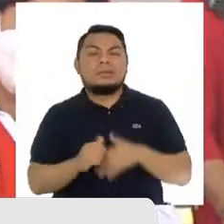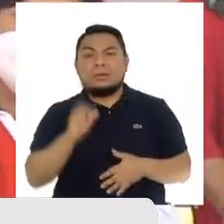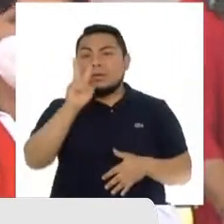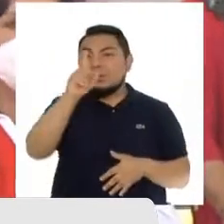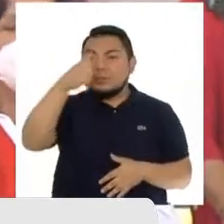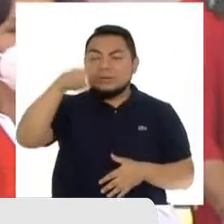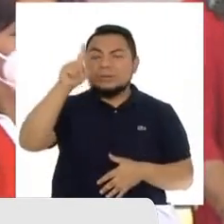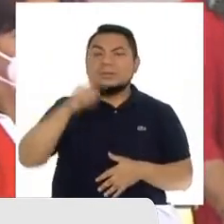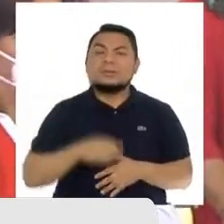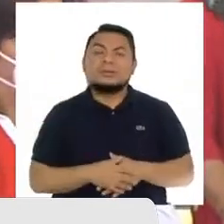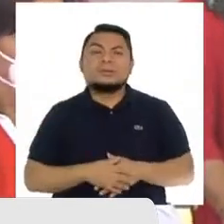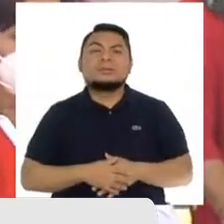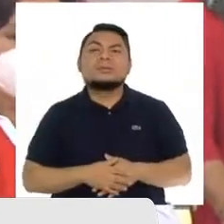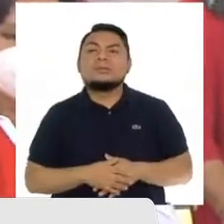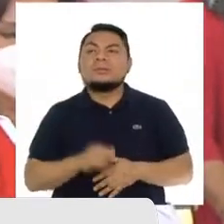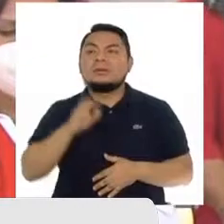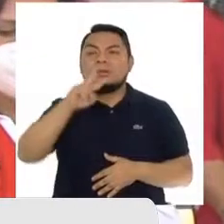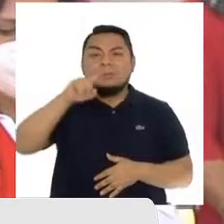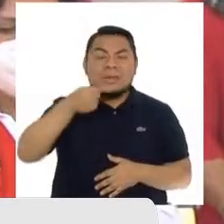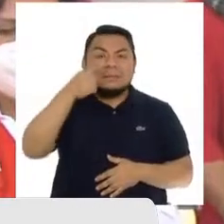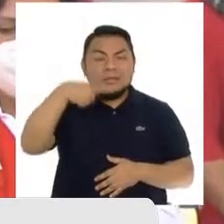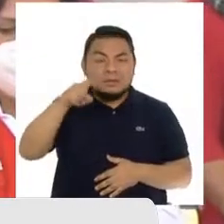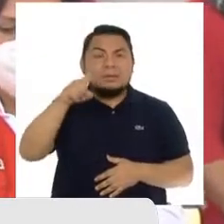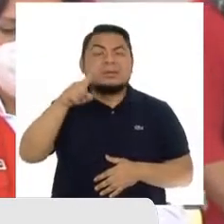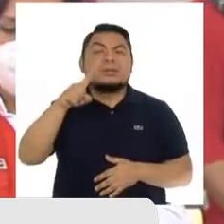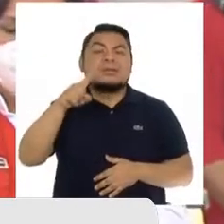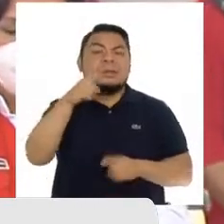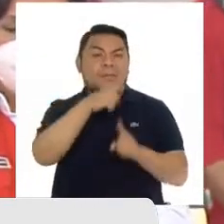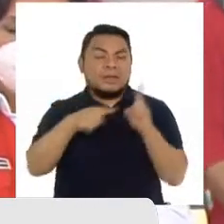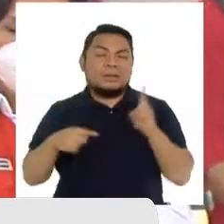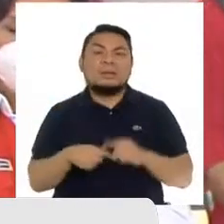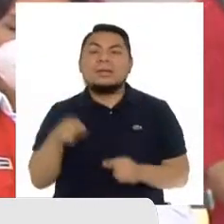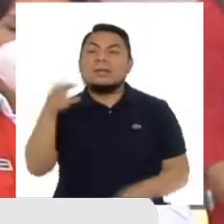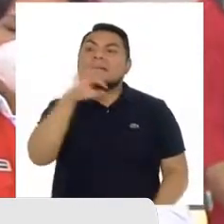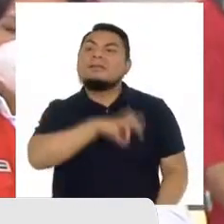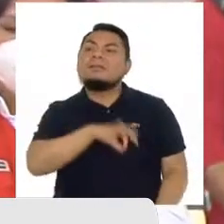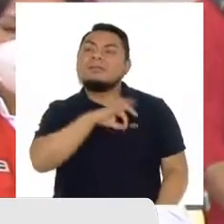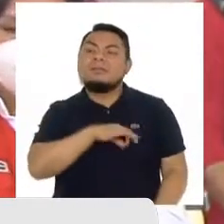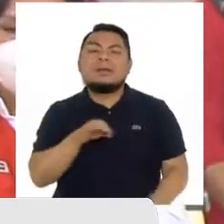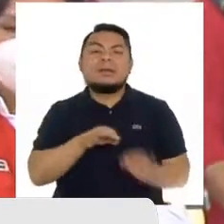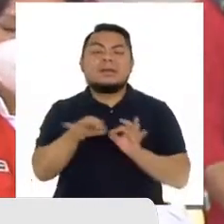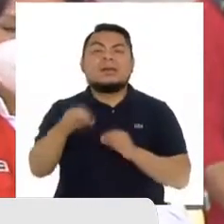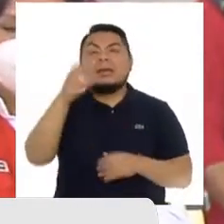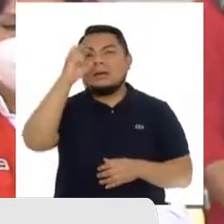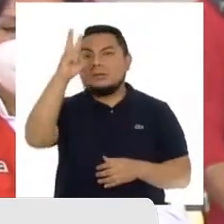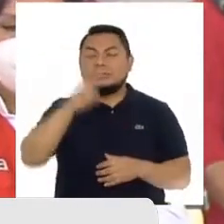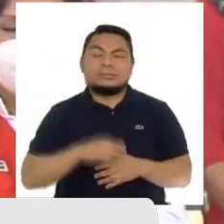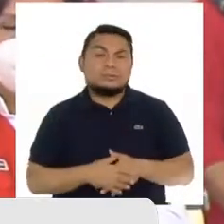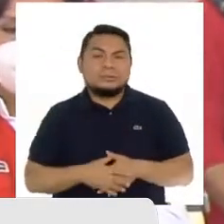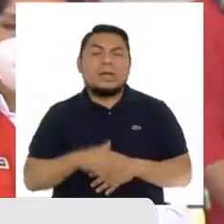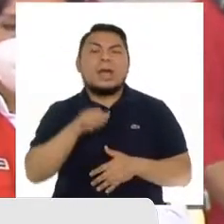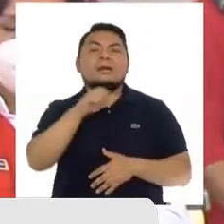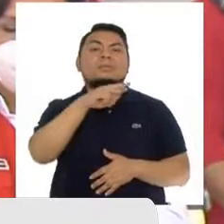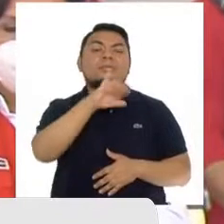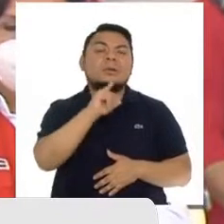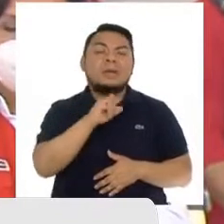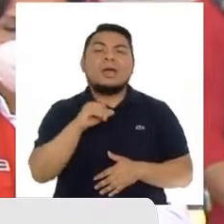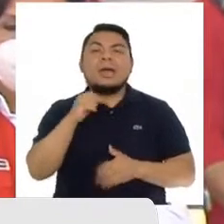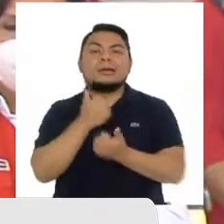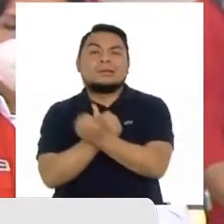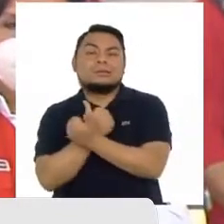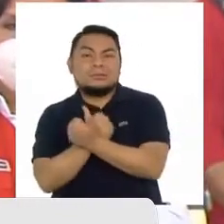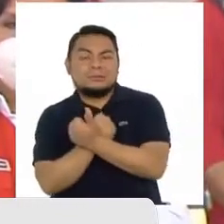millones de dos mil millones y medio y beneficiará a las regiones del cusco apurímac ayacucho